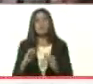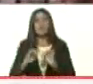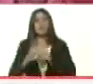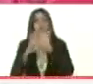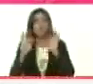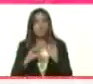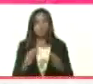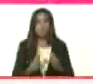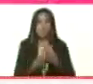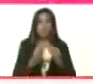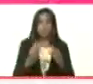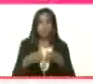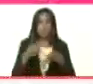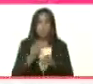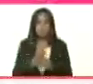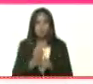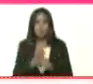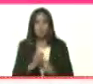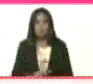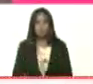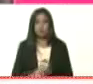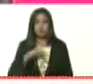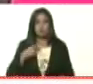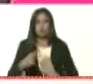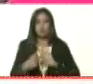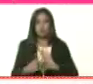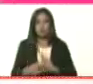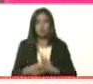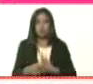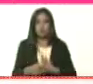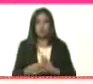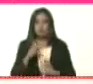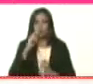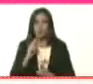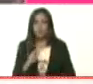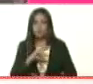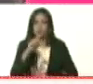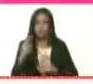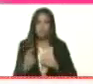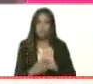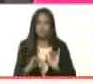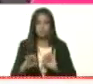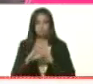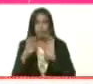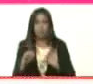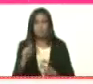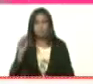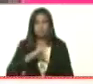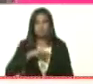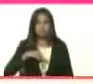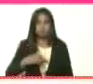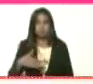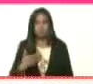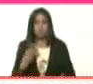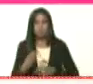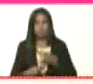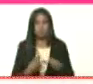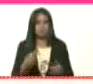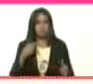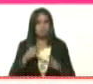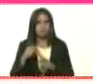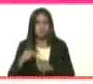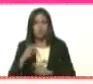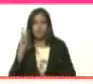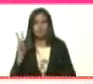estaremos junto a la clase trabajadora y le vamos a demostrar con resultados concretos que sí somos capaces de ir hacia